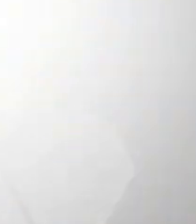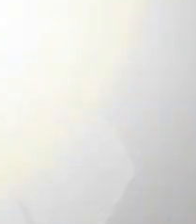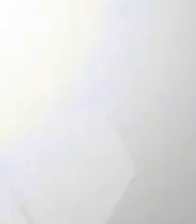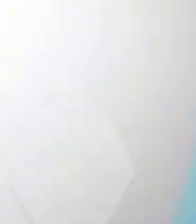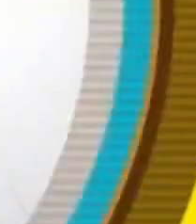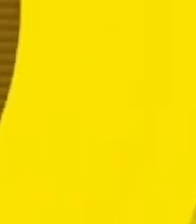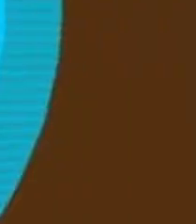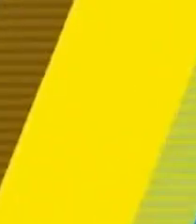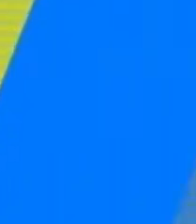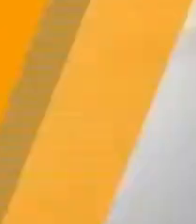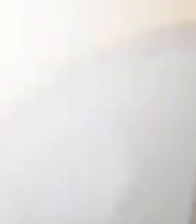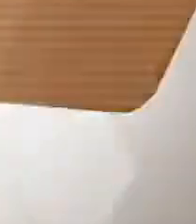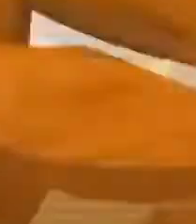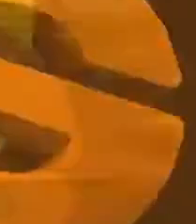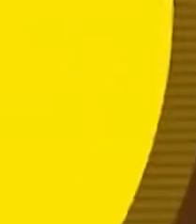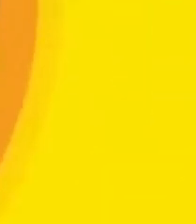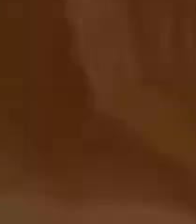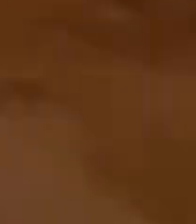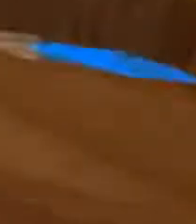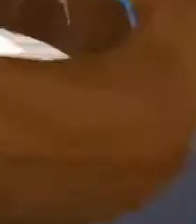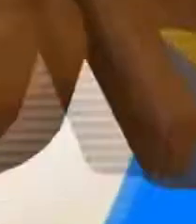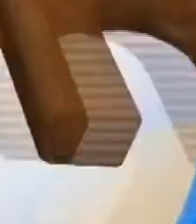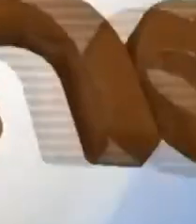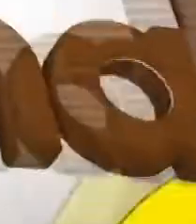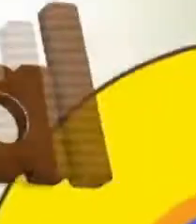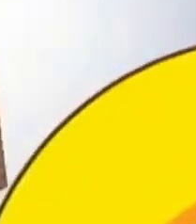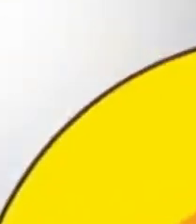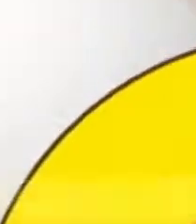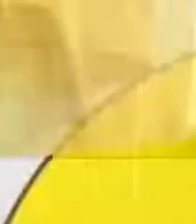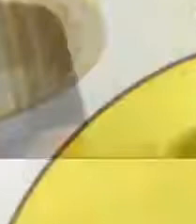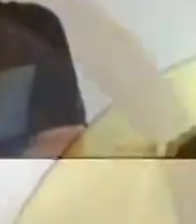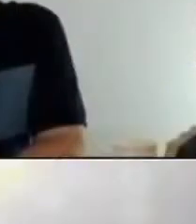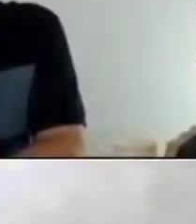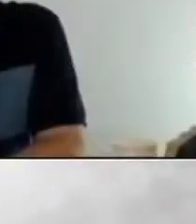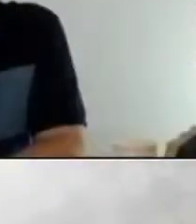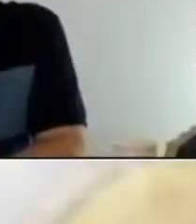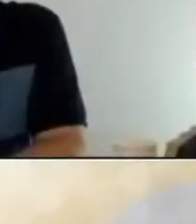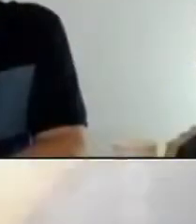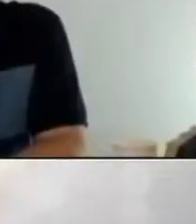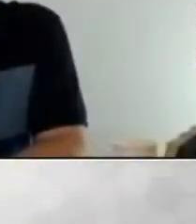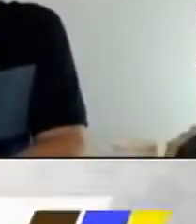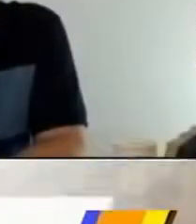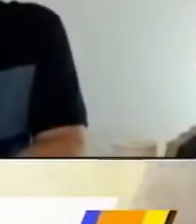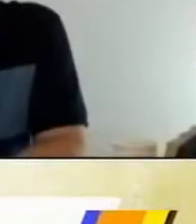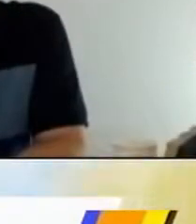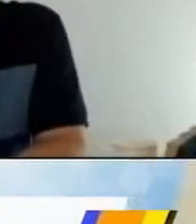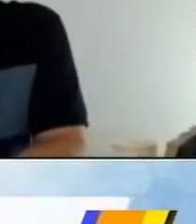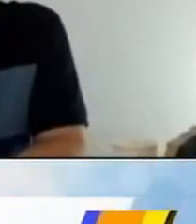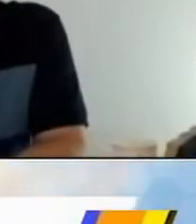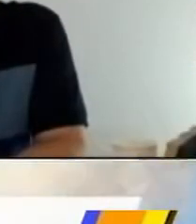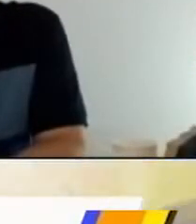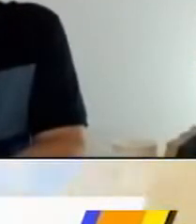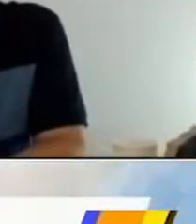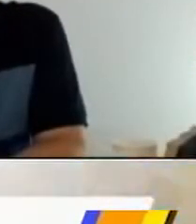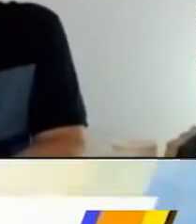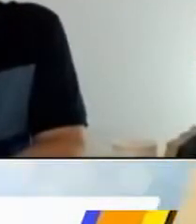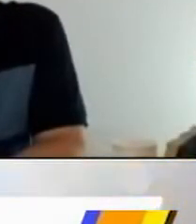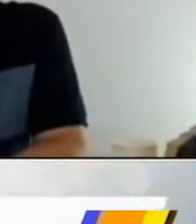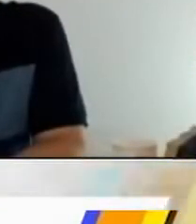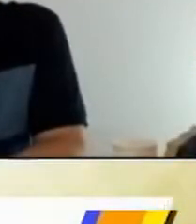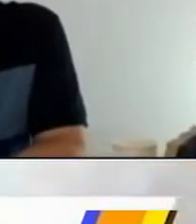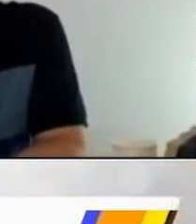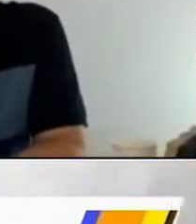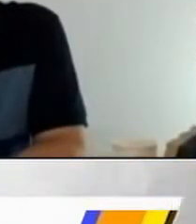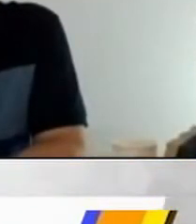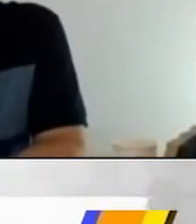Soy una serpiente que anda por el bosque buscando una parte de su cola. Este miércoles